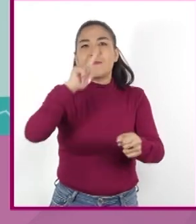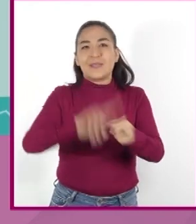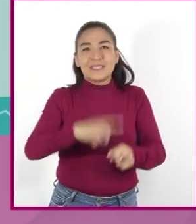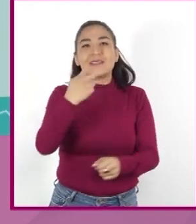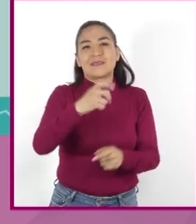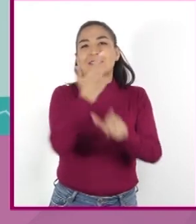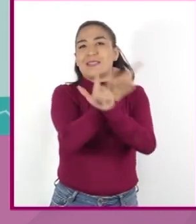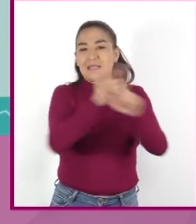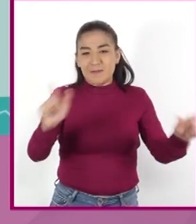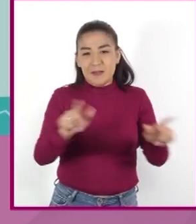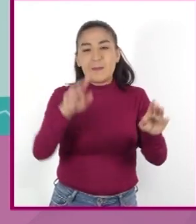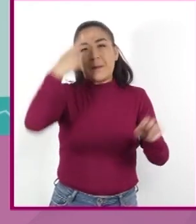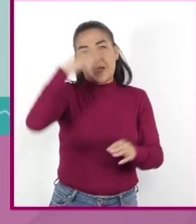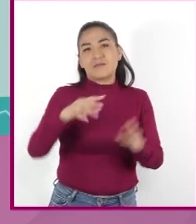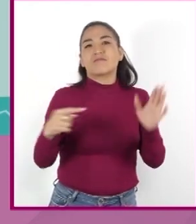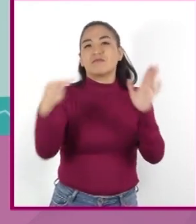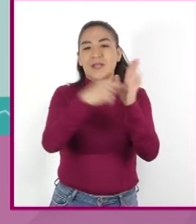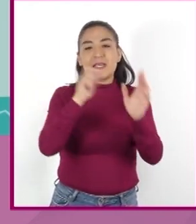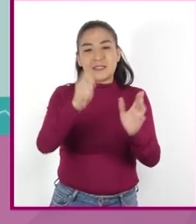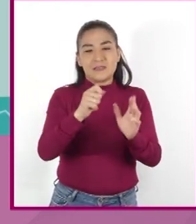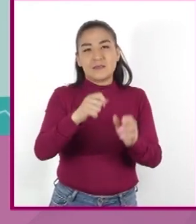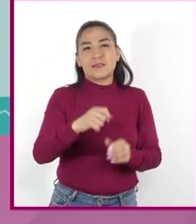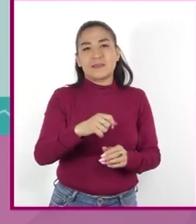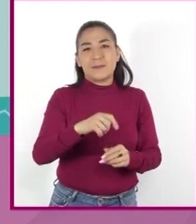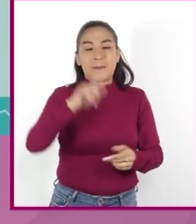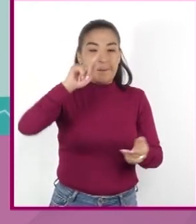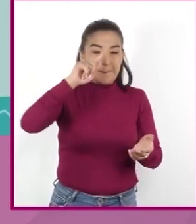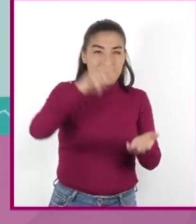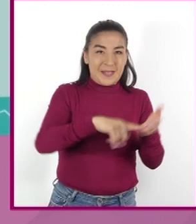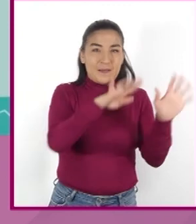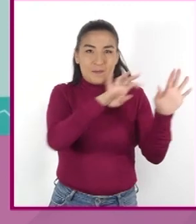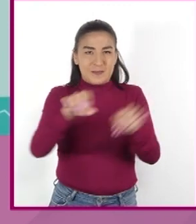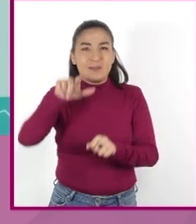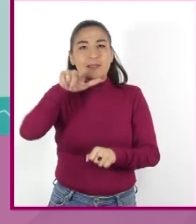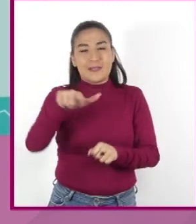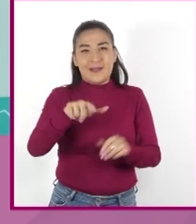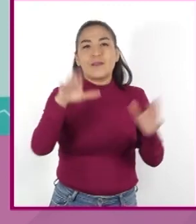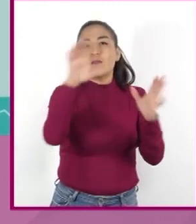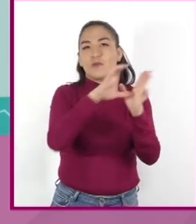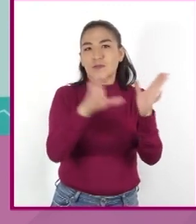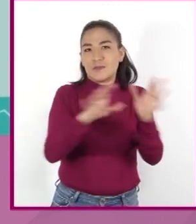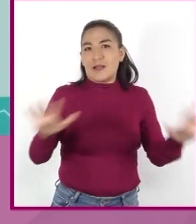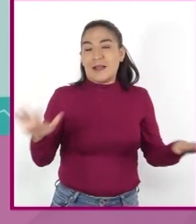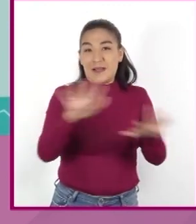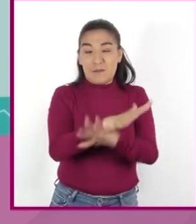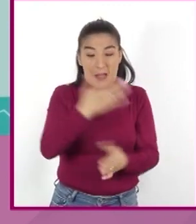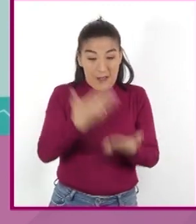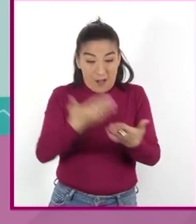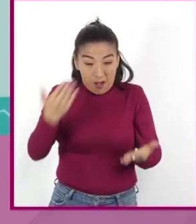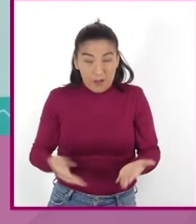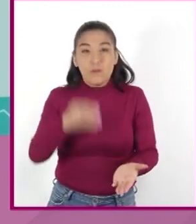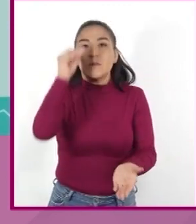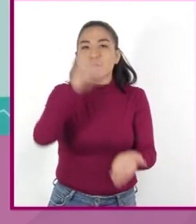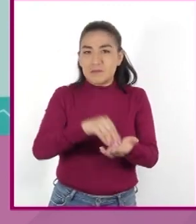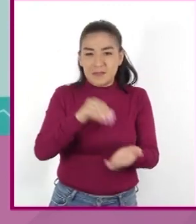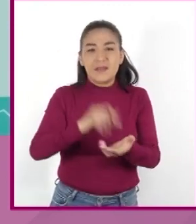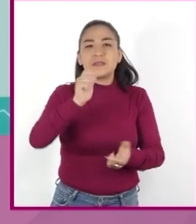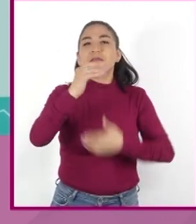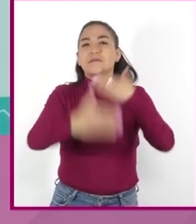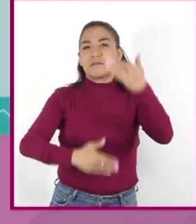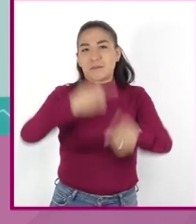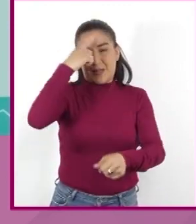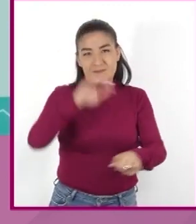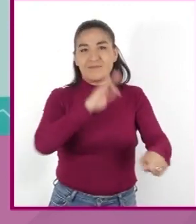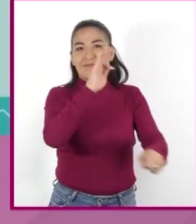fueron la base para la Constitución de 1917. En el presente, estos valores dan fundamento a los actuales